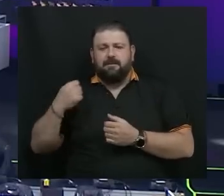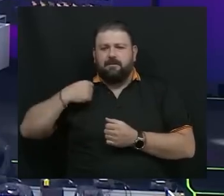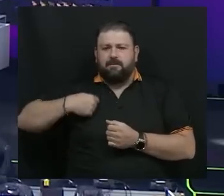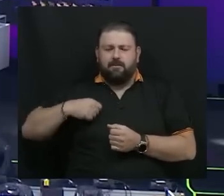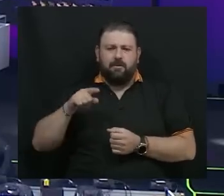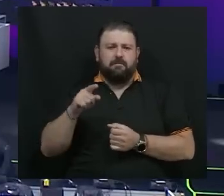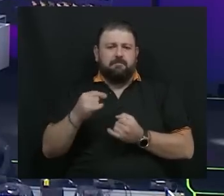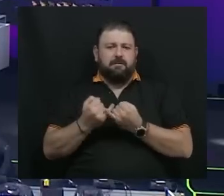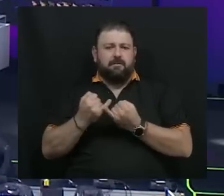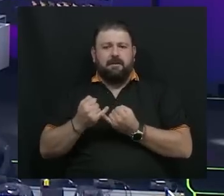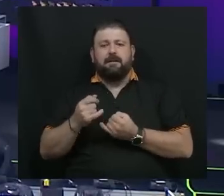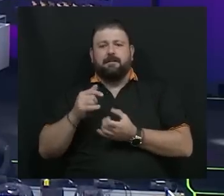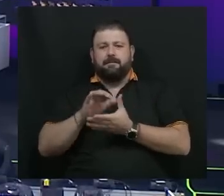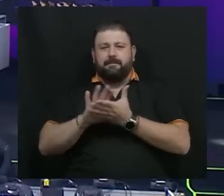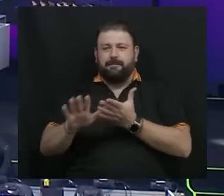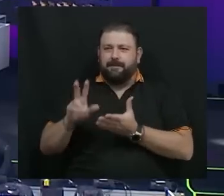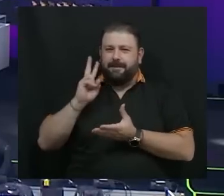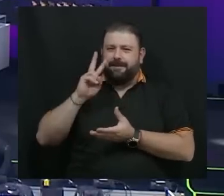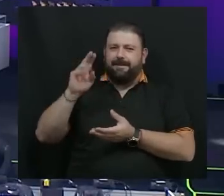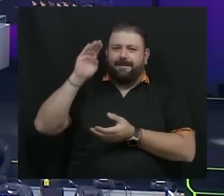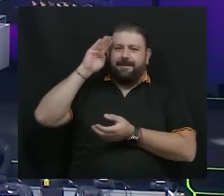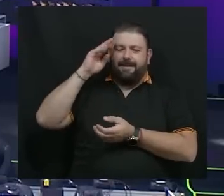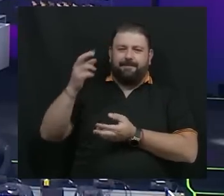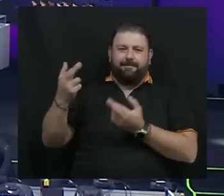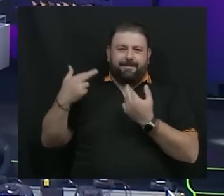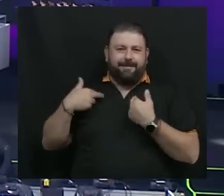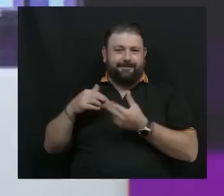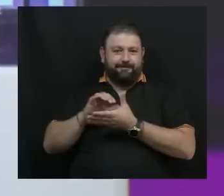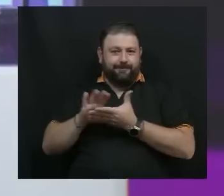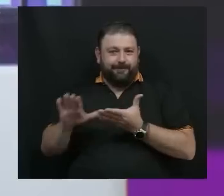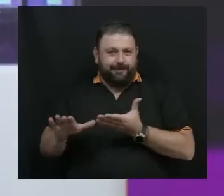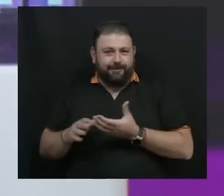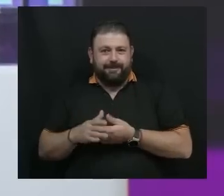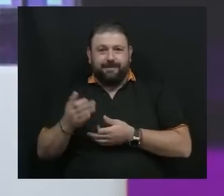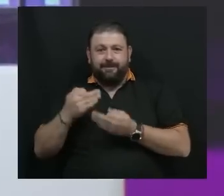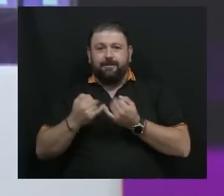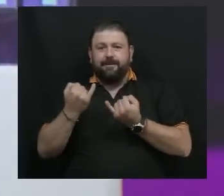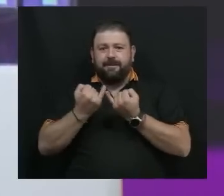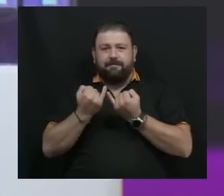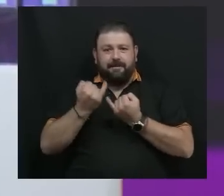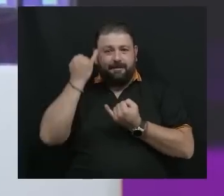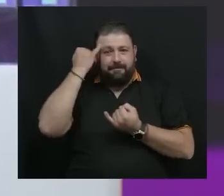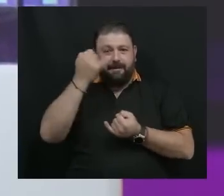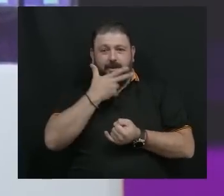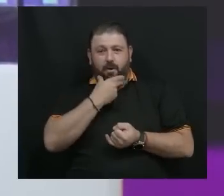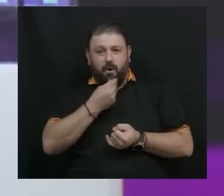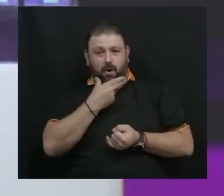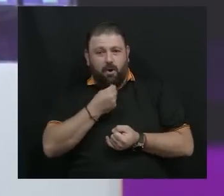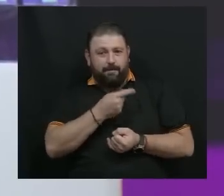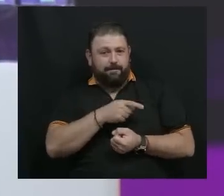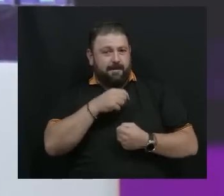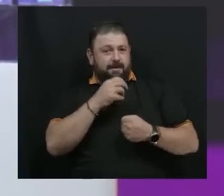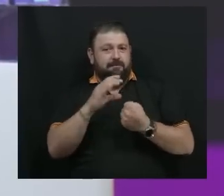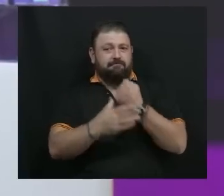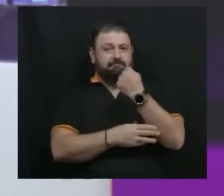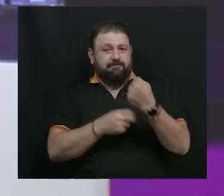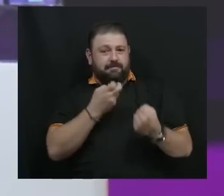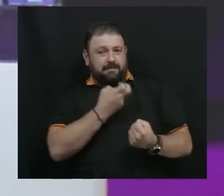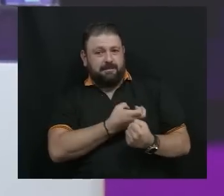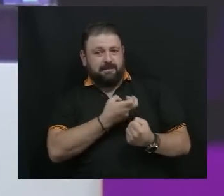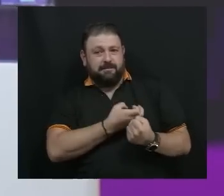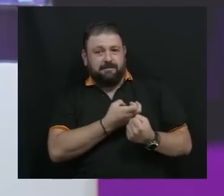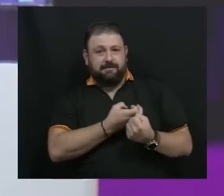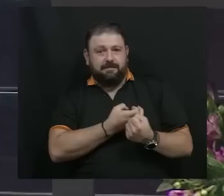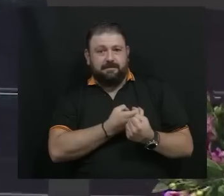decir, ay, mijito, me lo cambiaron allá. No, imagínate un hombre todo súper atractivo con este bolso ofreciendo.